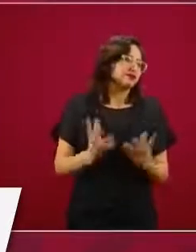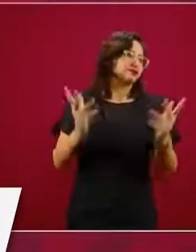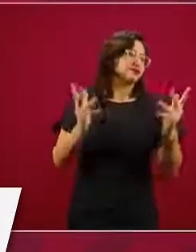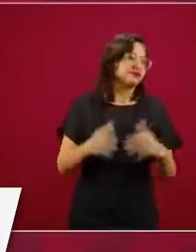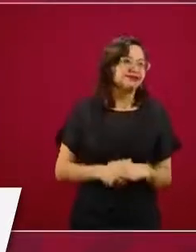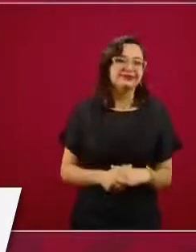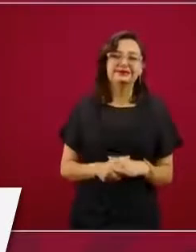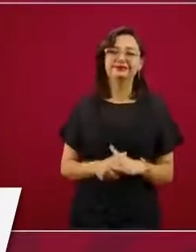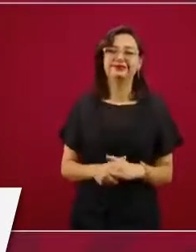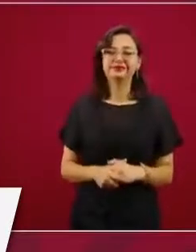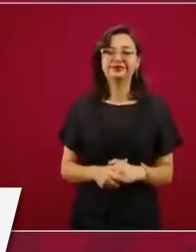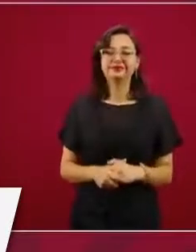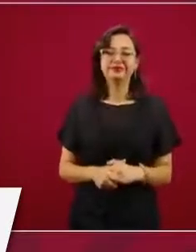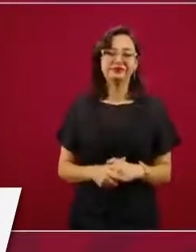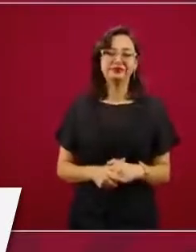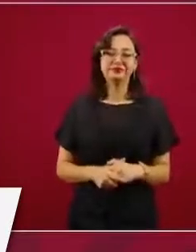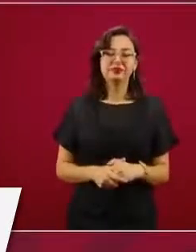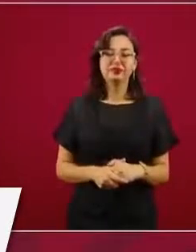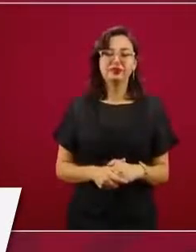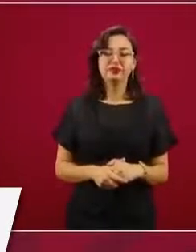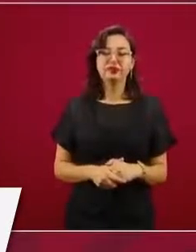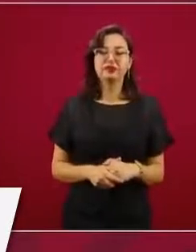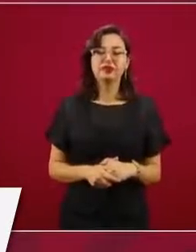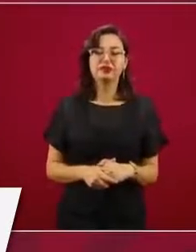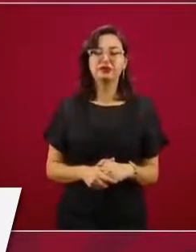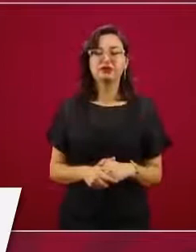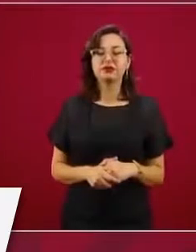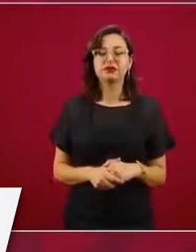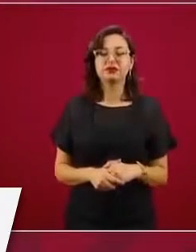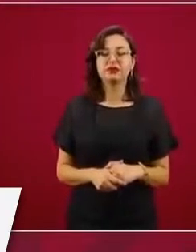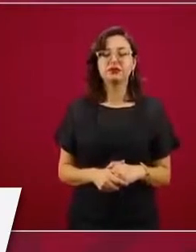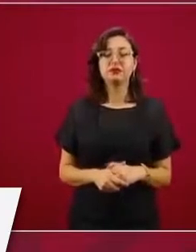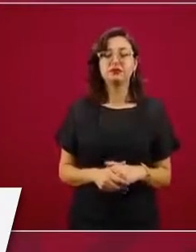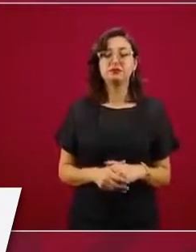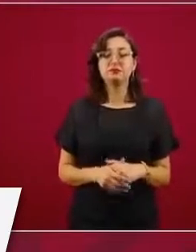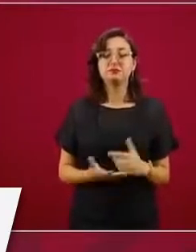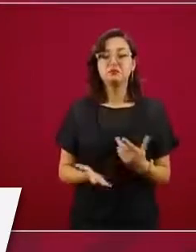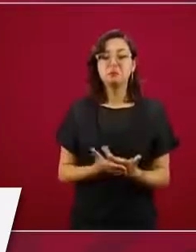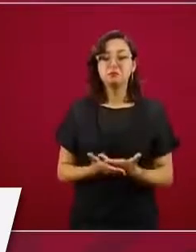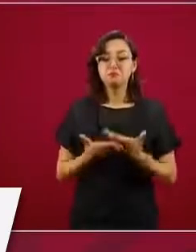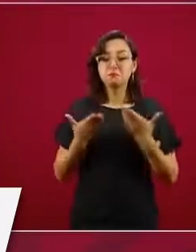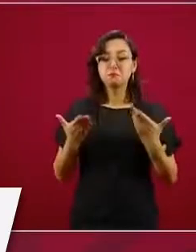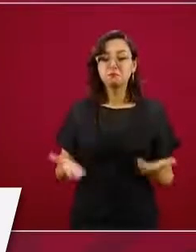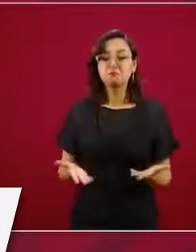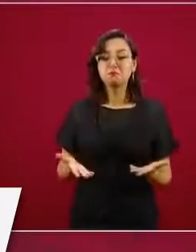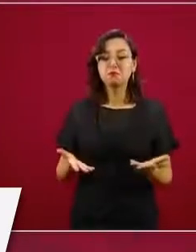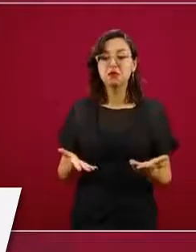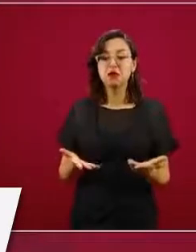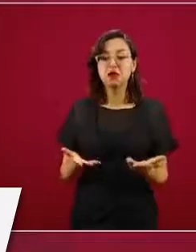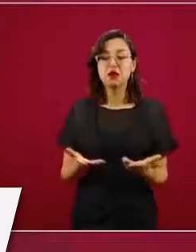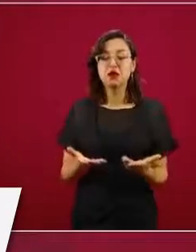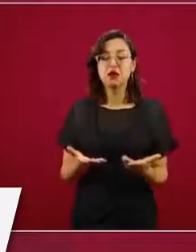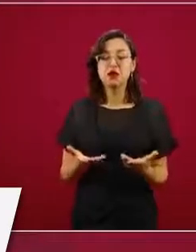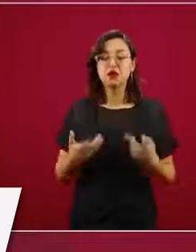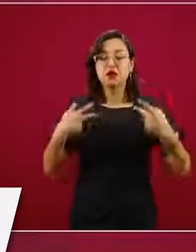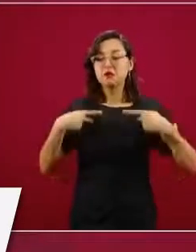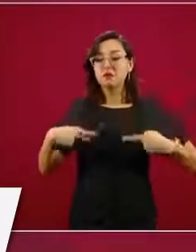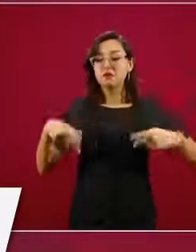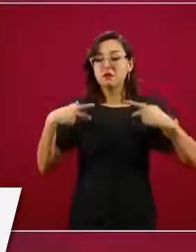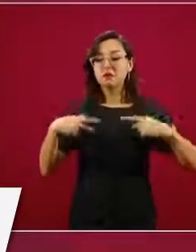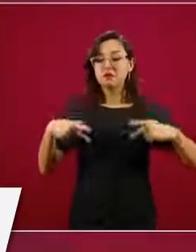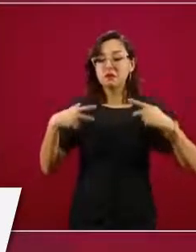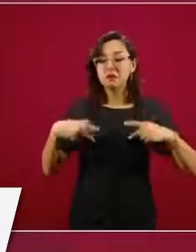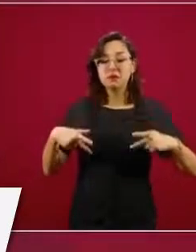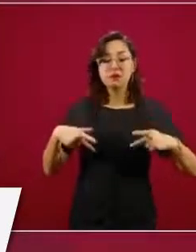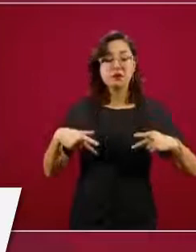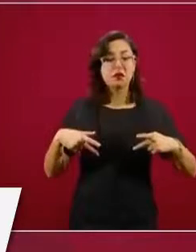No, ahora miren, a cualquier persona que hable en